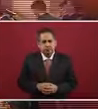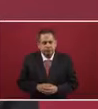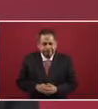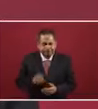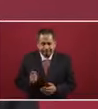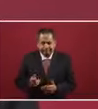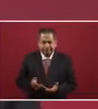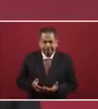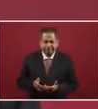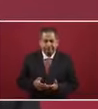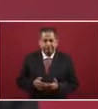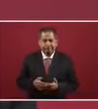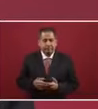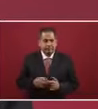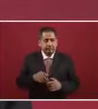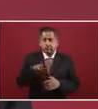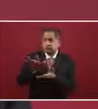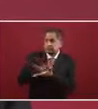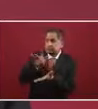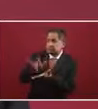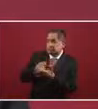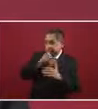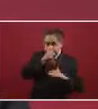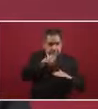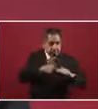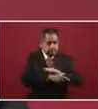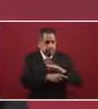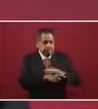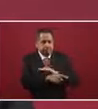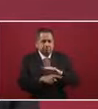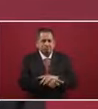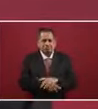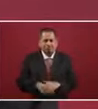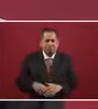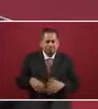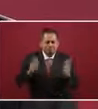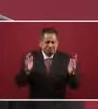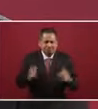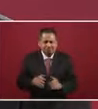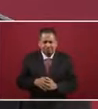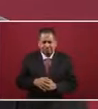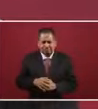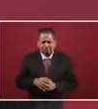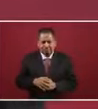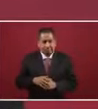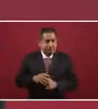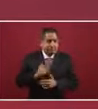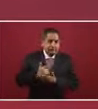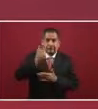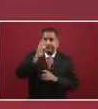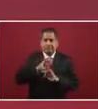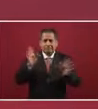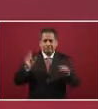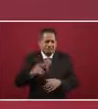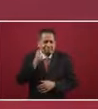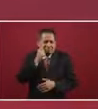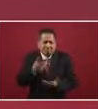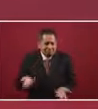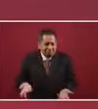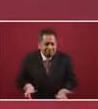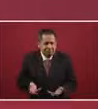se filtra información, yo no lo veo tan delicado,